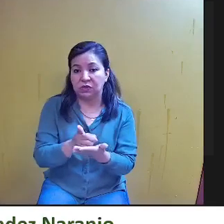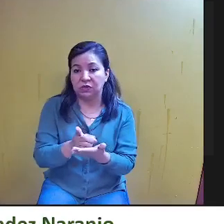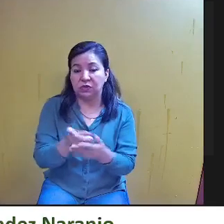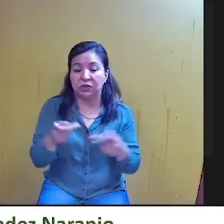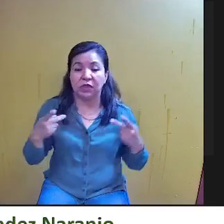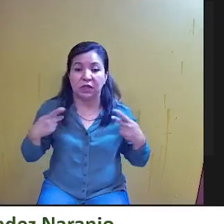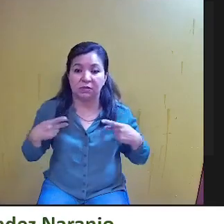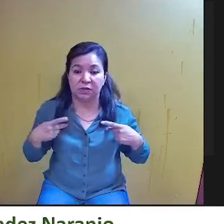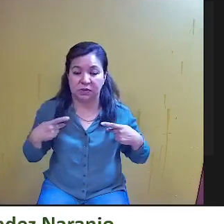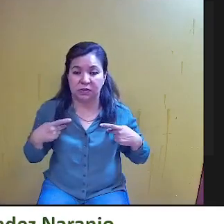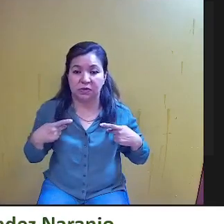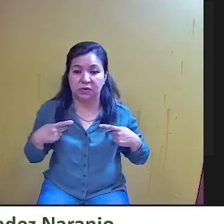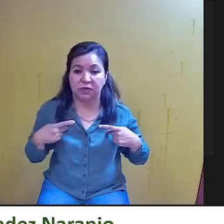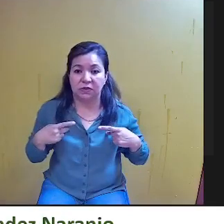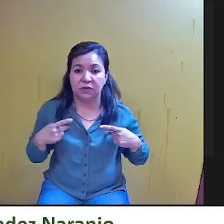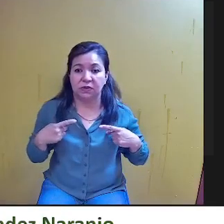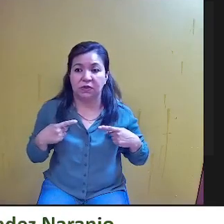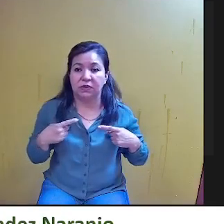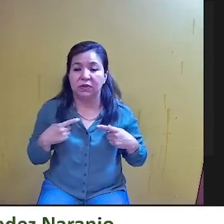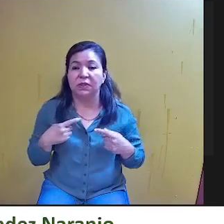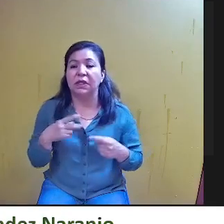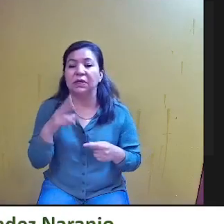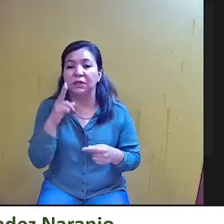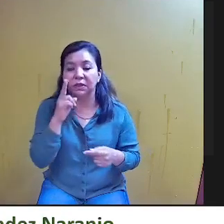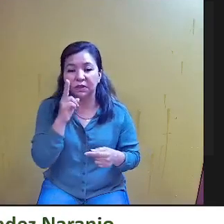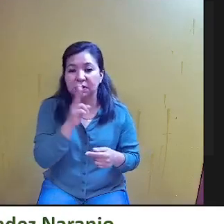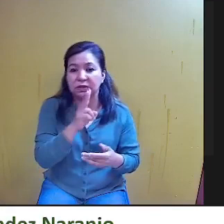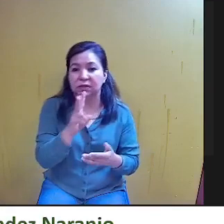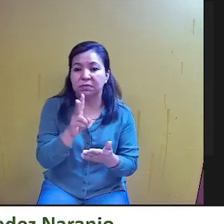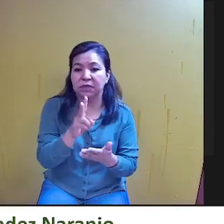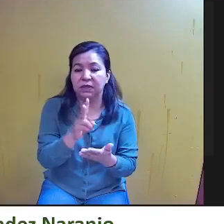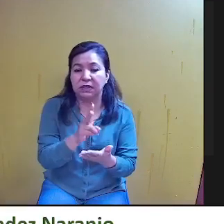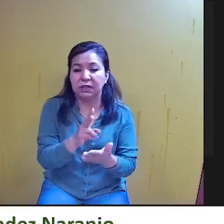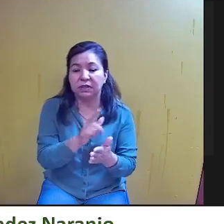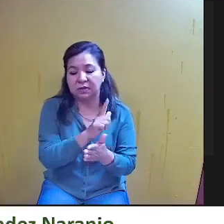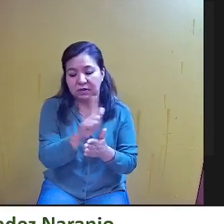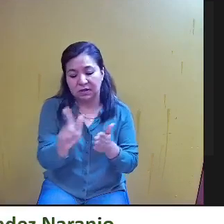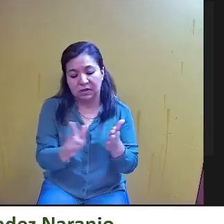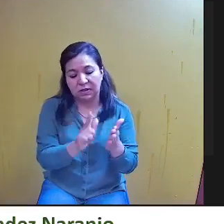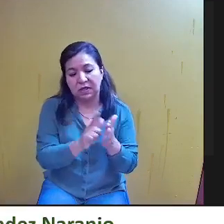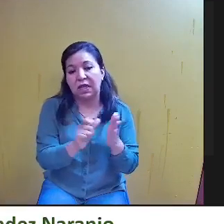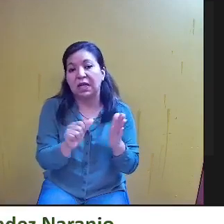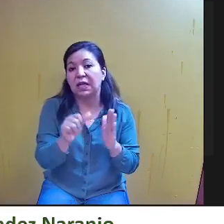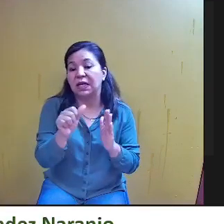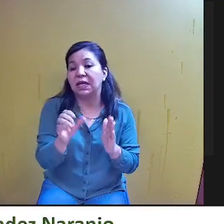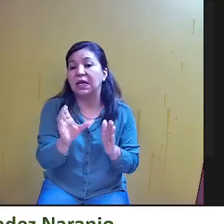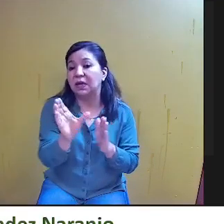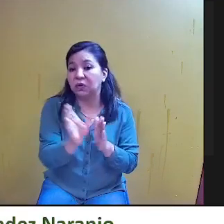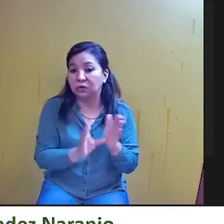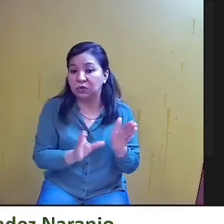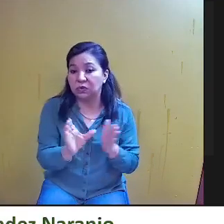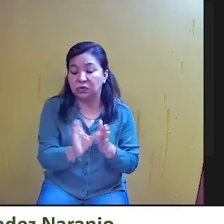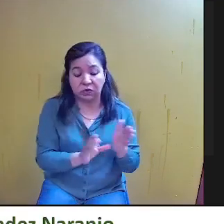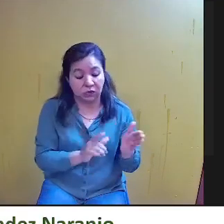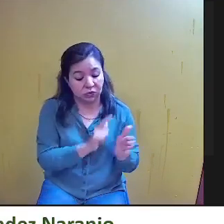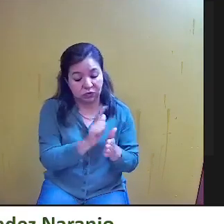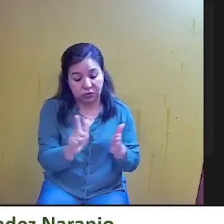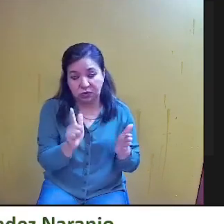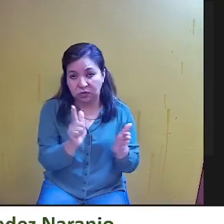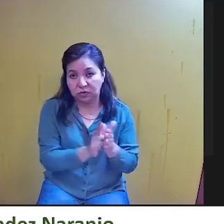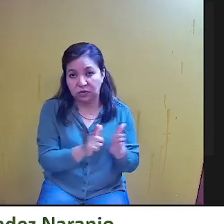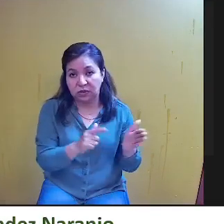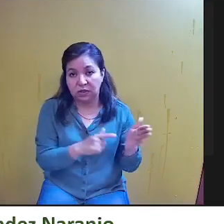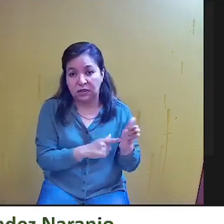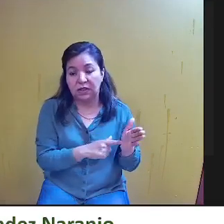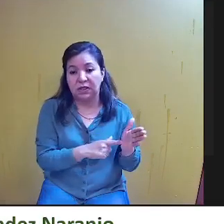en contravención al principio de interpretación establecido en el artículo 1 de la Constitución, que impone la obligación para las autoridades del Estado mexicano